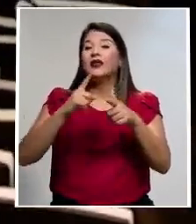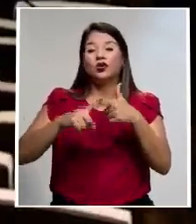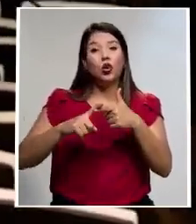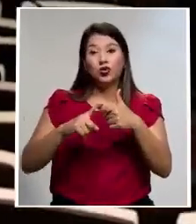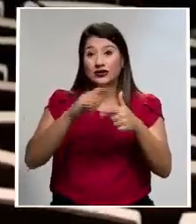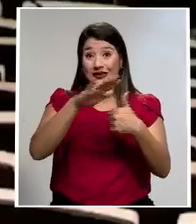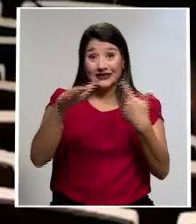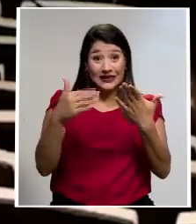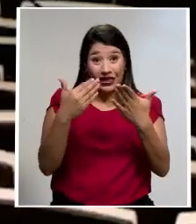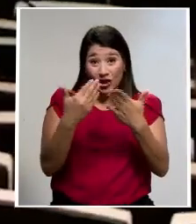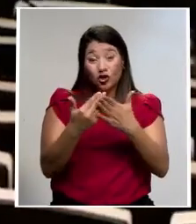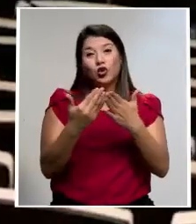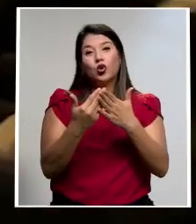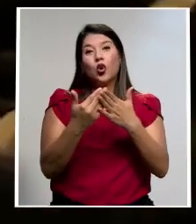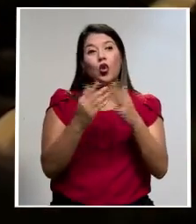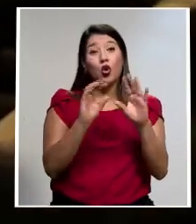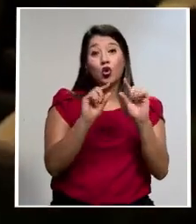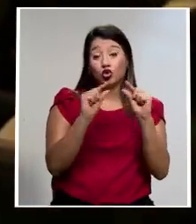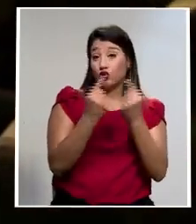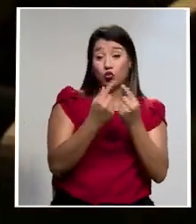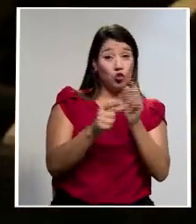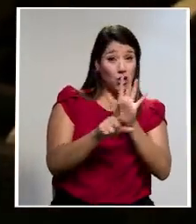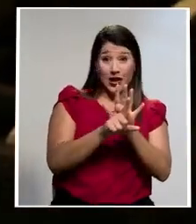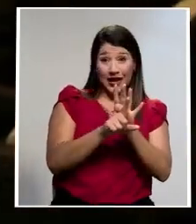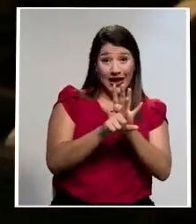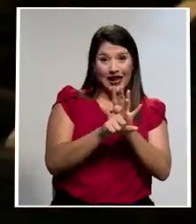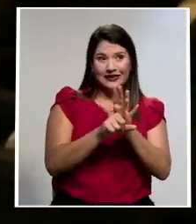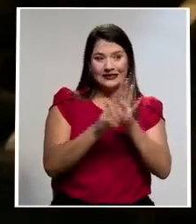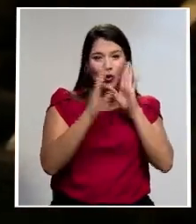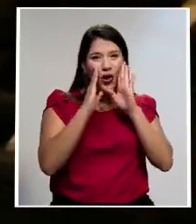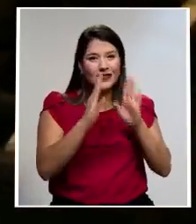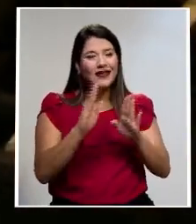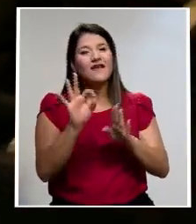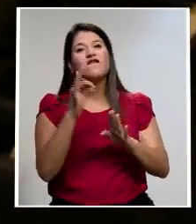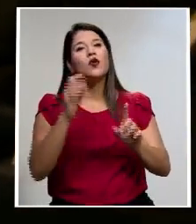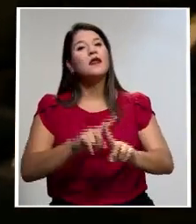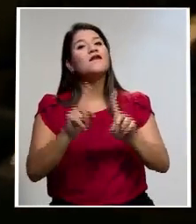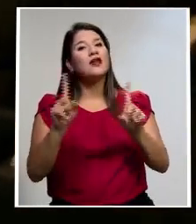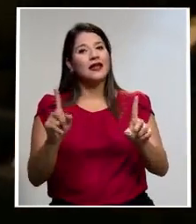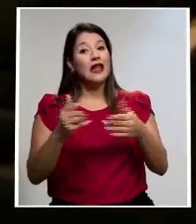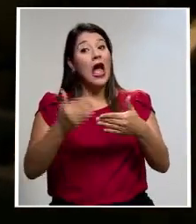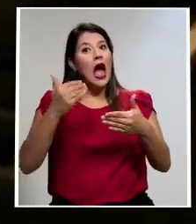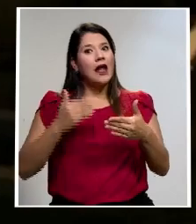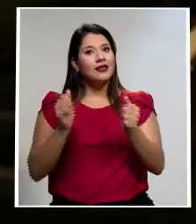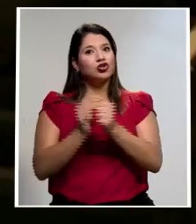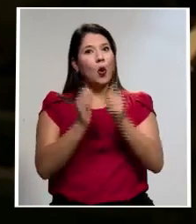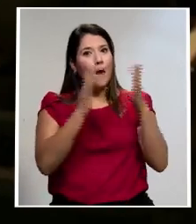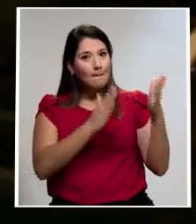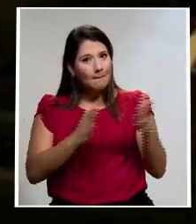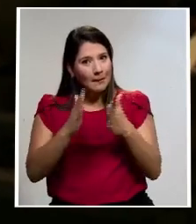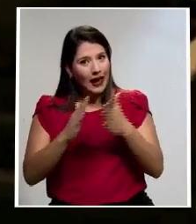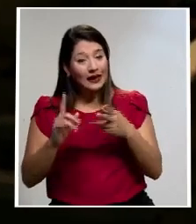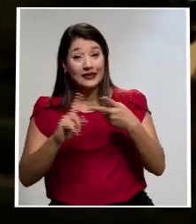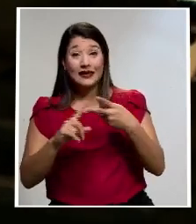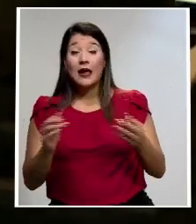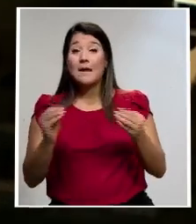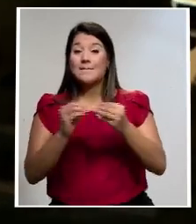como crimen organizado en una sola ubicación y debería contar con altos niveles de planificación y seguridad.